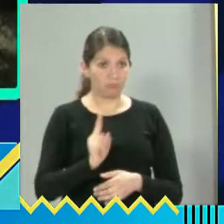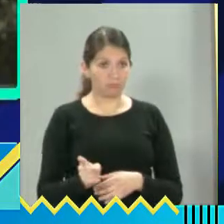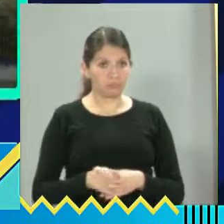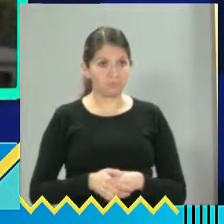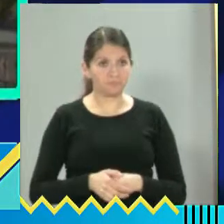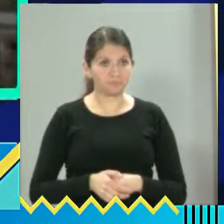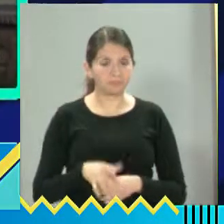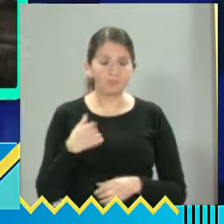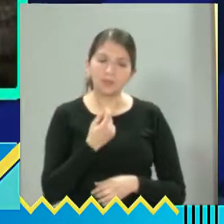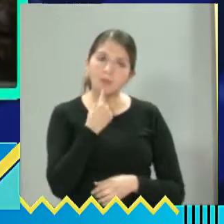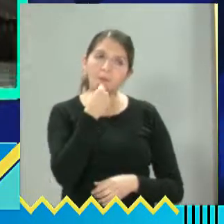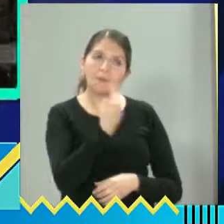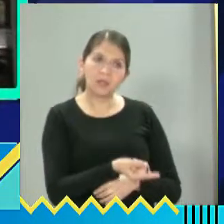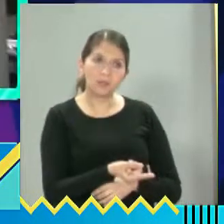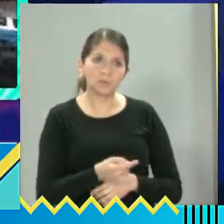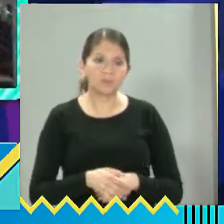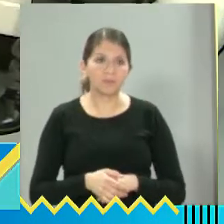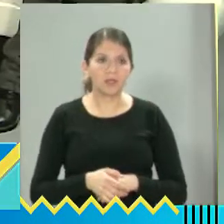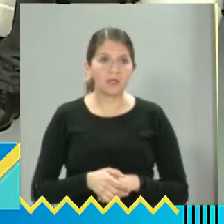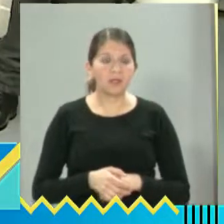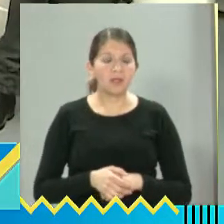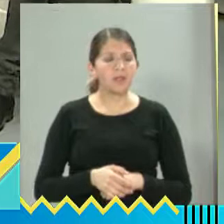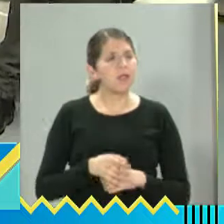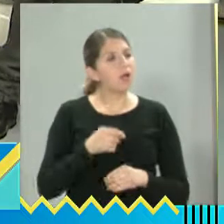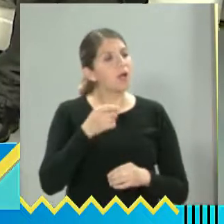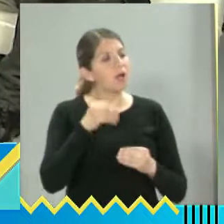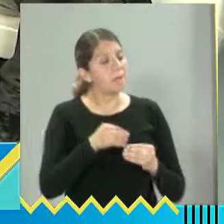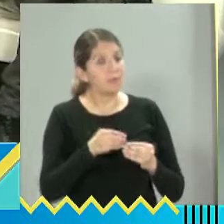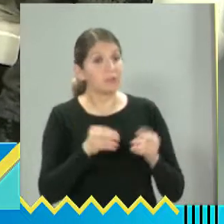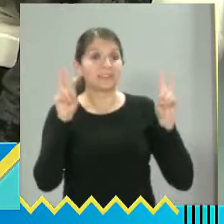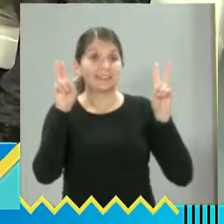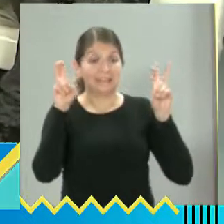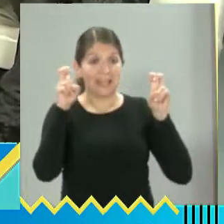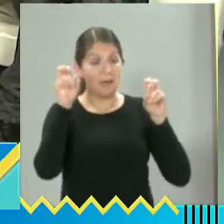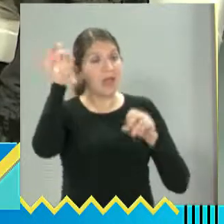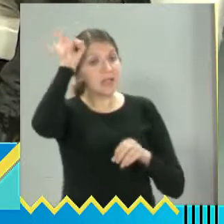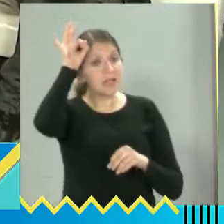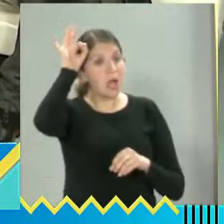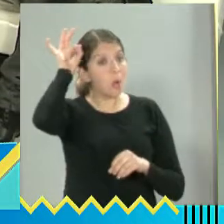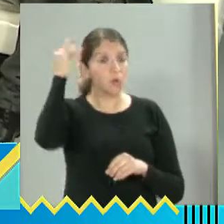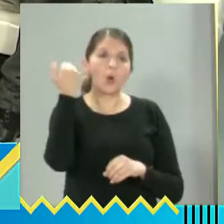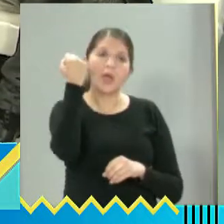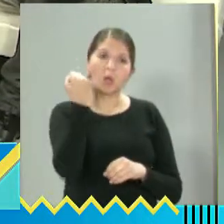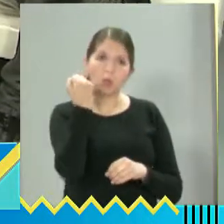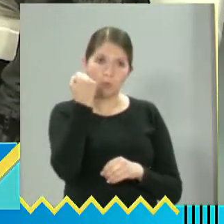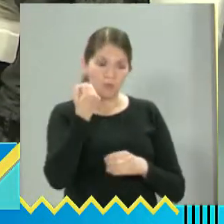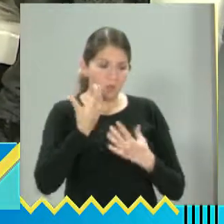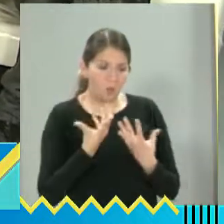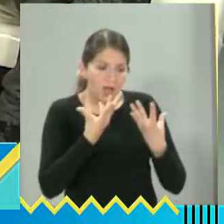preguntarte, Sebastián, acerca de qué aporte, qué mirada da la neuroeconomía a la crisis actual que hay en